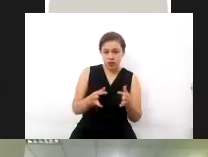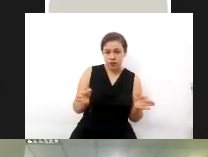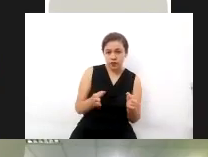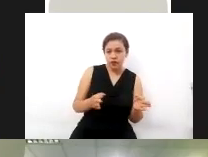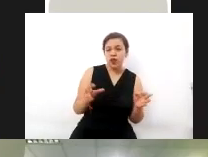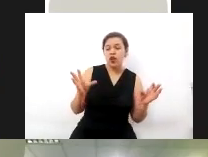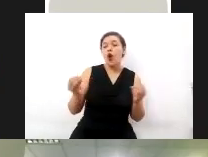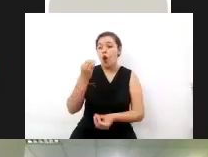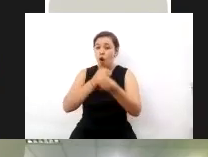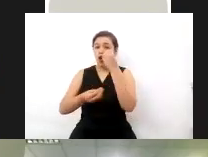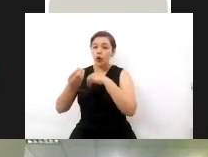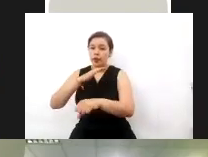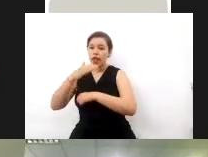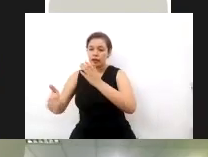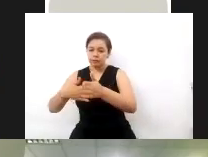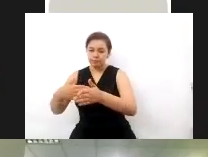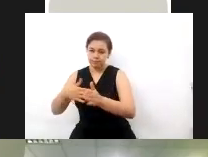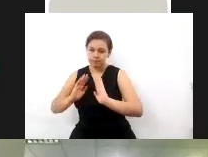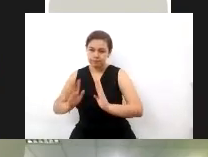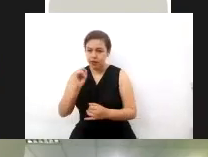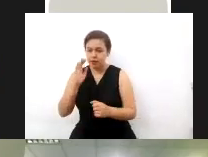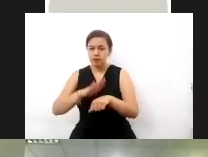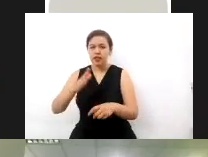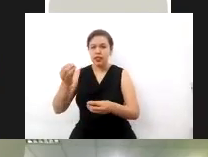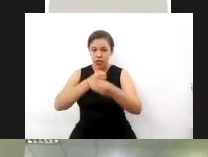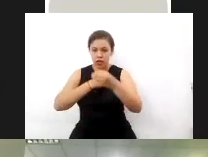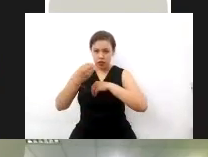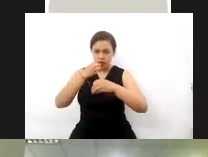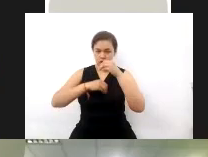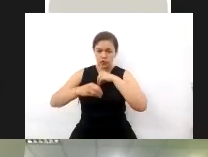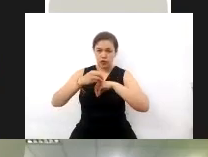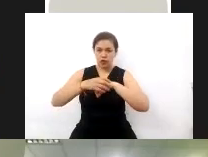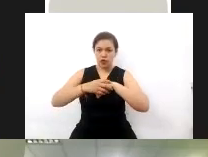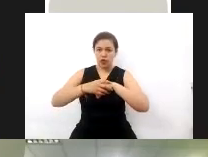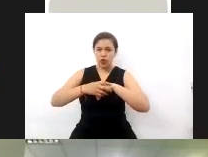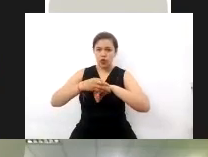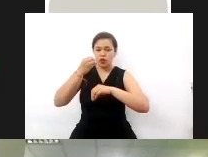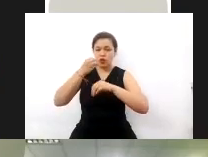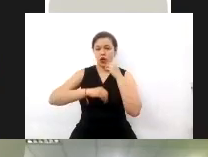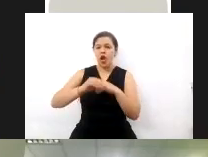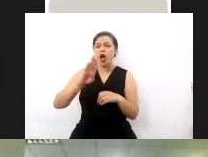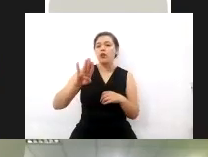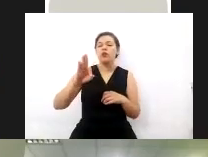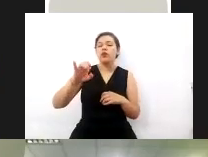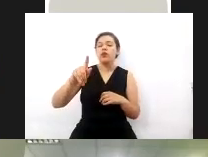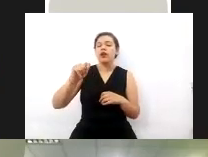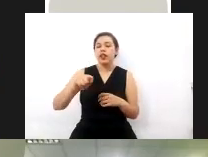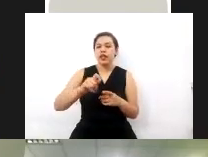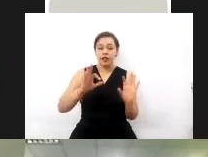terminados, preparados. Y sobre todo si se trata de alimentos de buffet o barra para buffet, tanto fría como